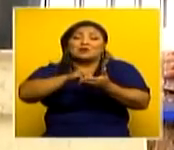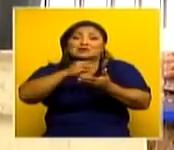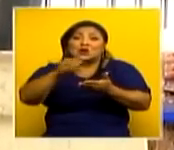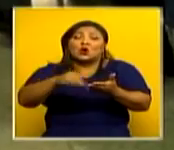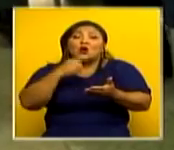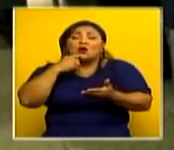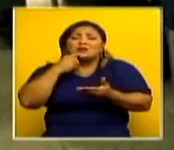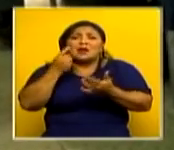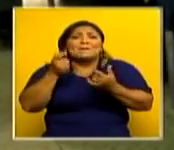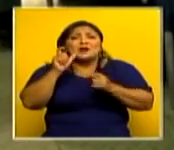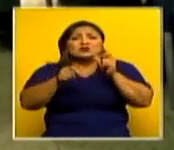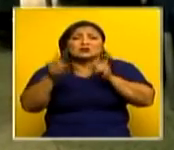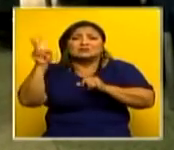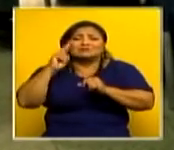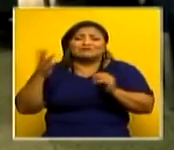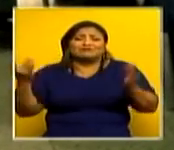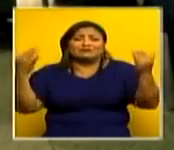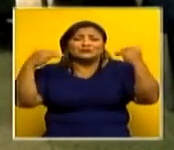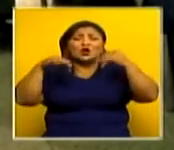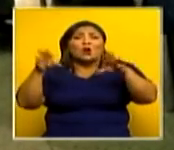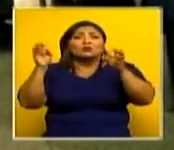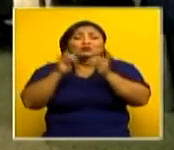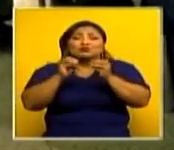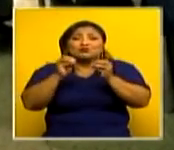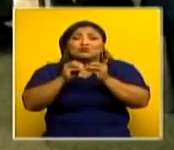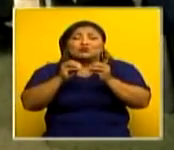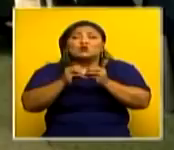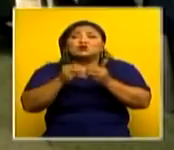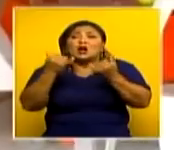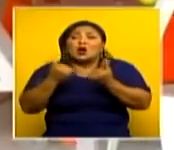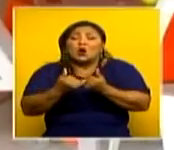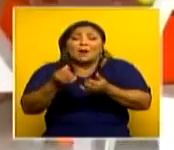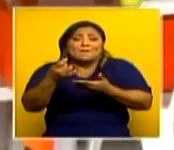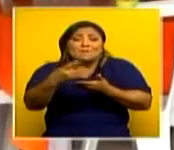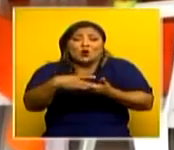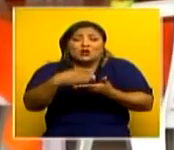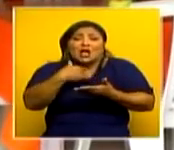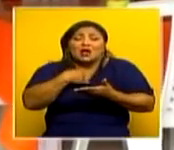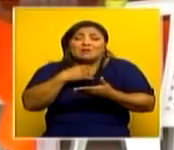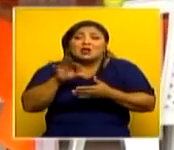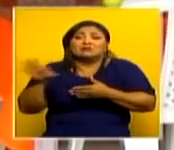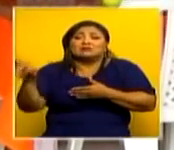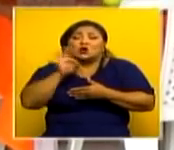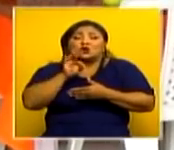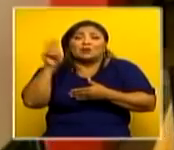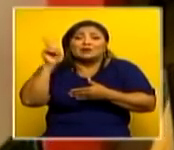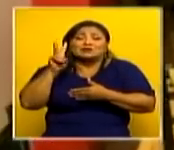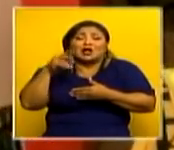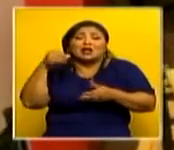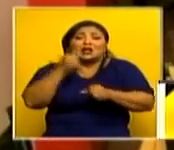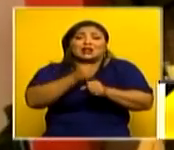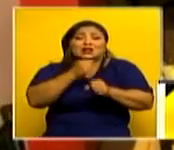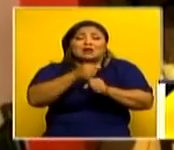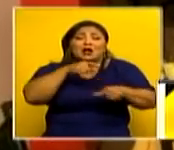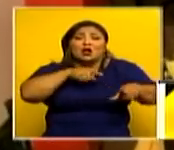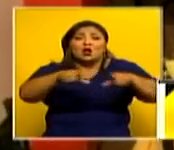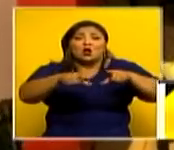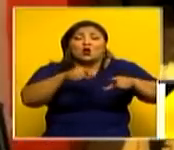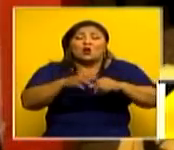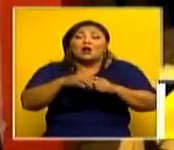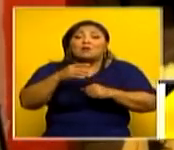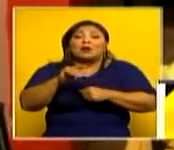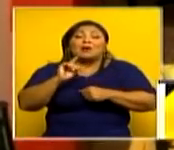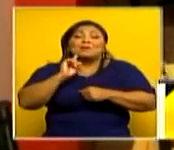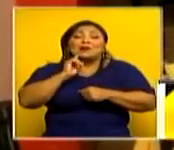de venezolanos, que está haciendo que muchos de ellos se queden sin trabajo. Aseguran que algunos restaurantes y bares prefieren